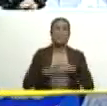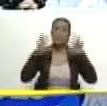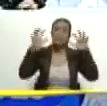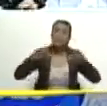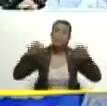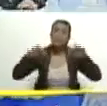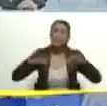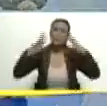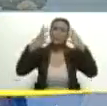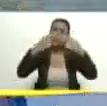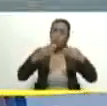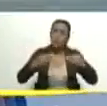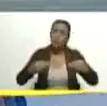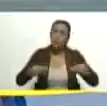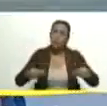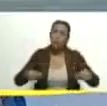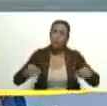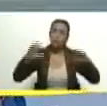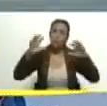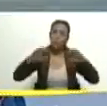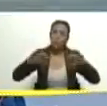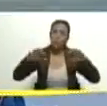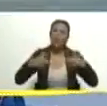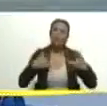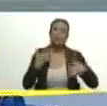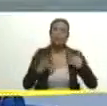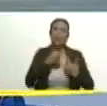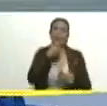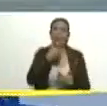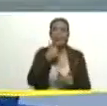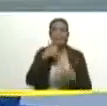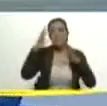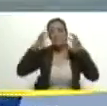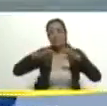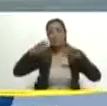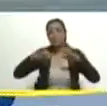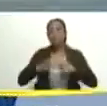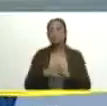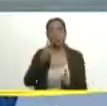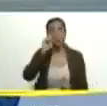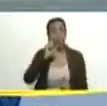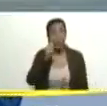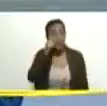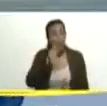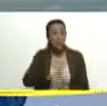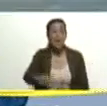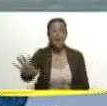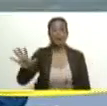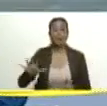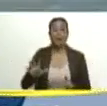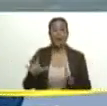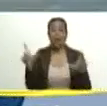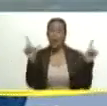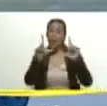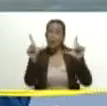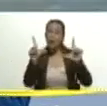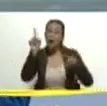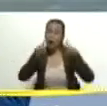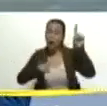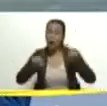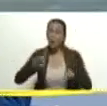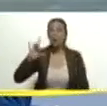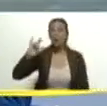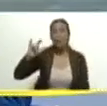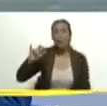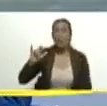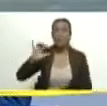lluvia en esta actividad tan hermosa. Estuve observando a través de los medios de comunicación y algunas redes